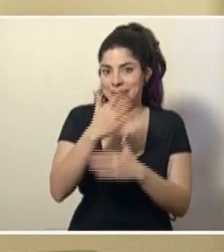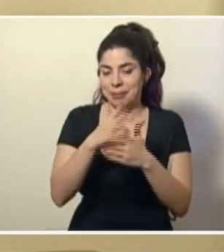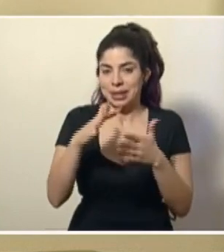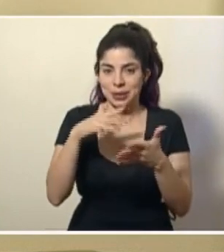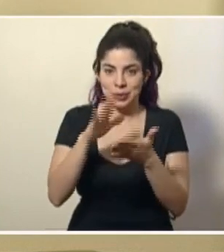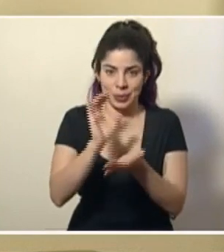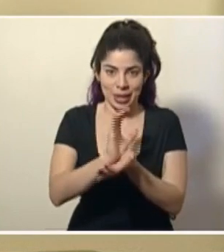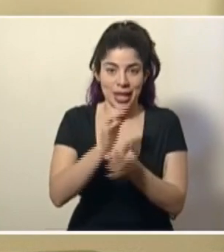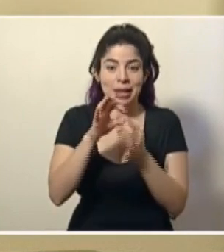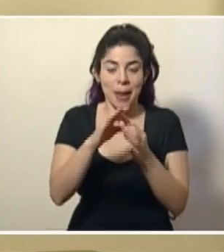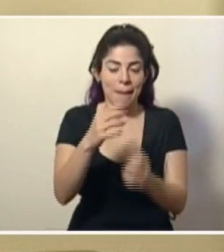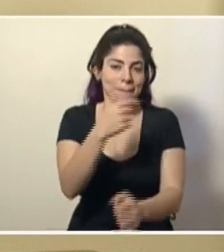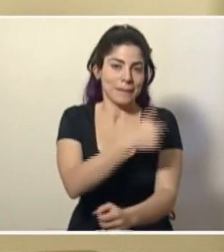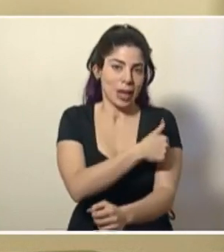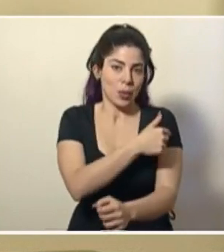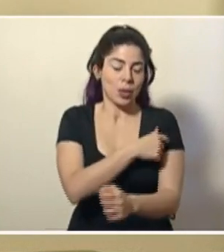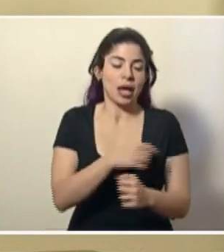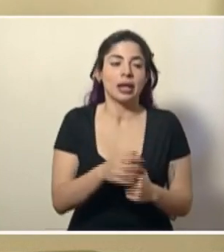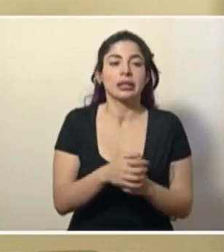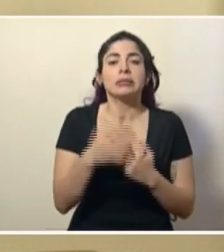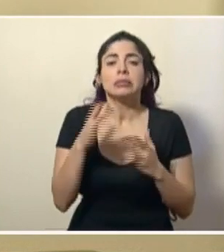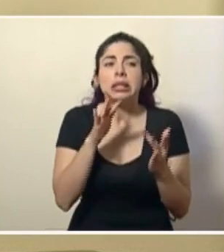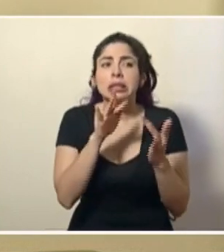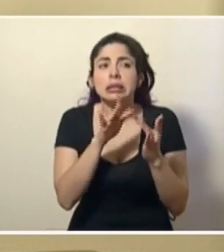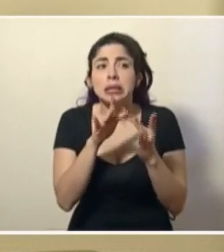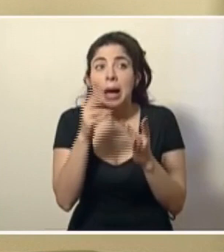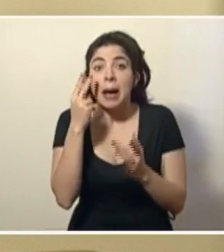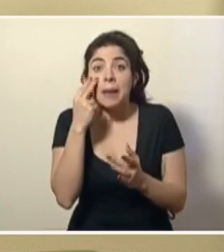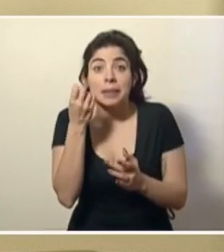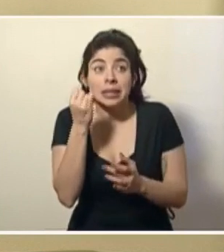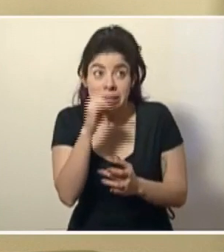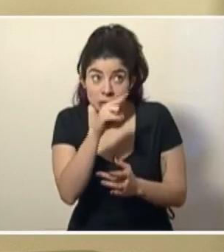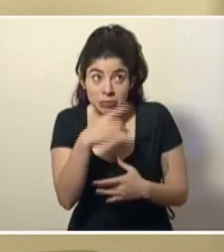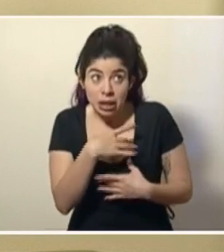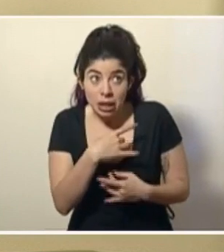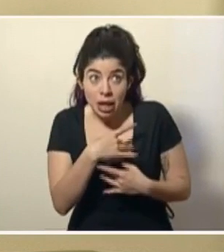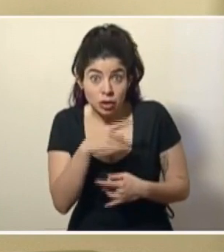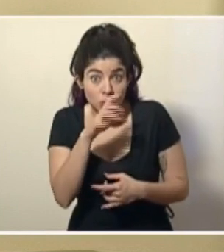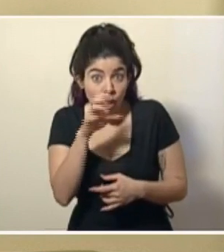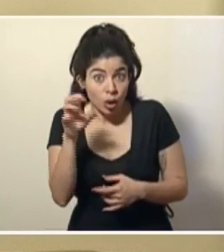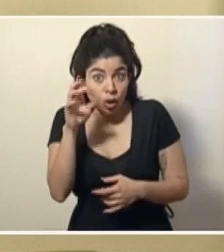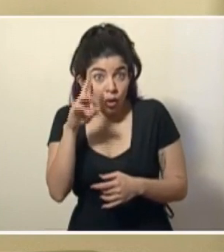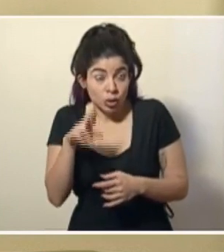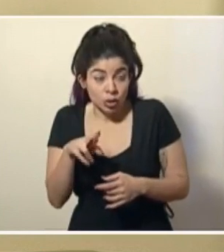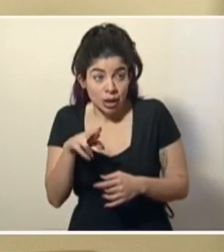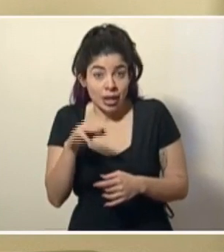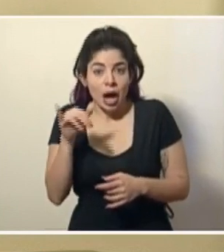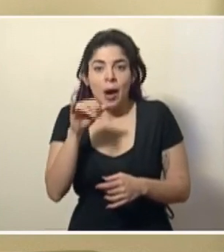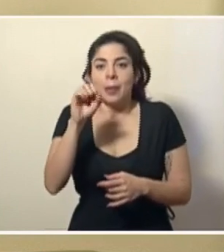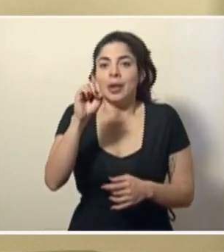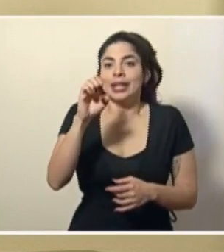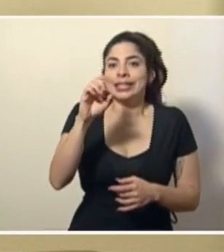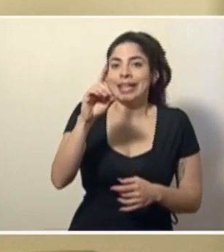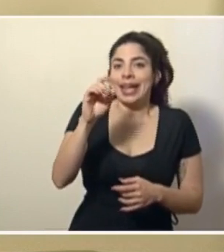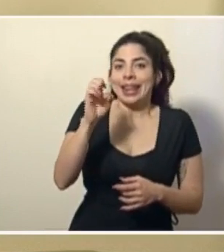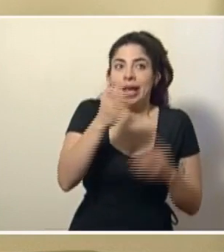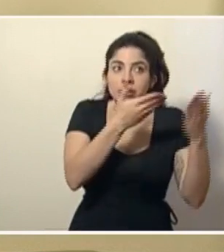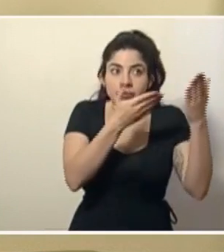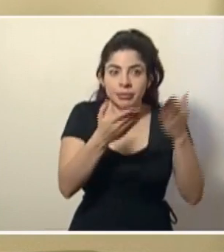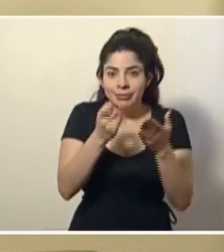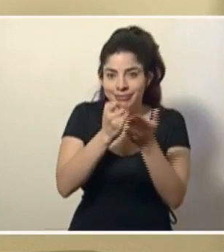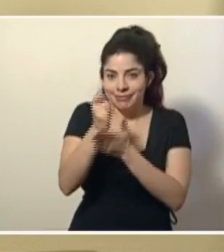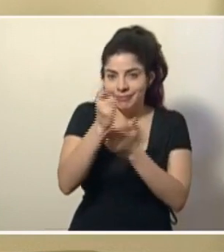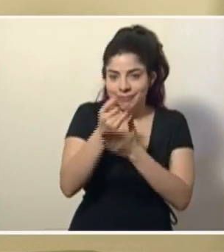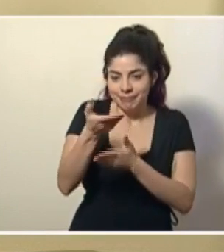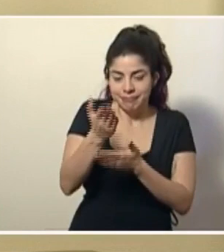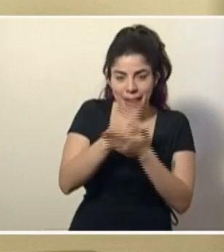estudios clínicos de la vacuna para ver si hay interés de que Costa Rica sea una sede de investigación en